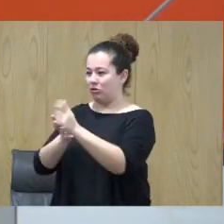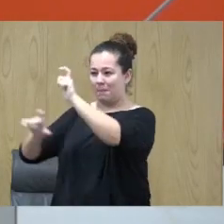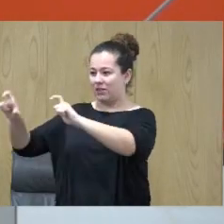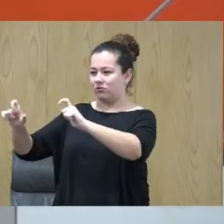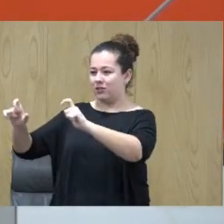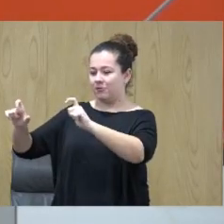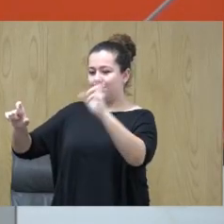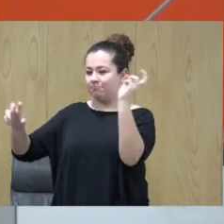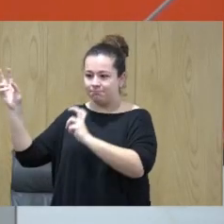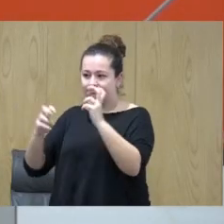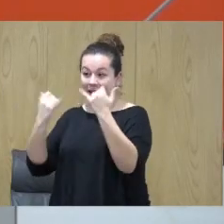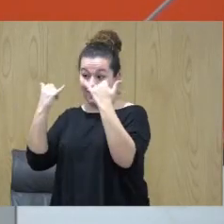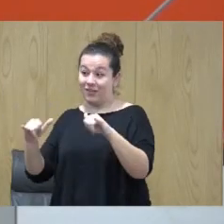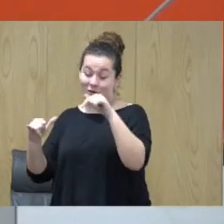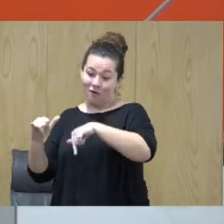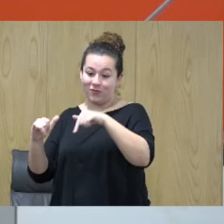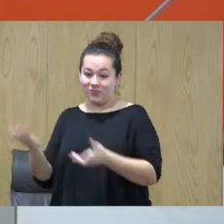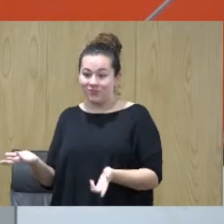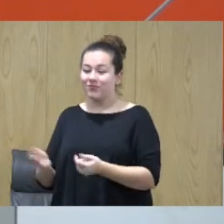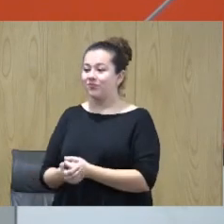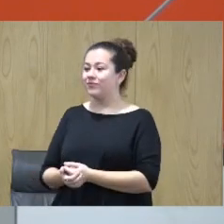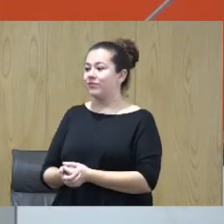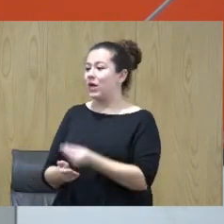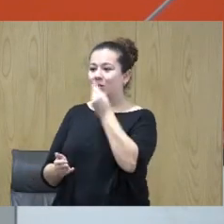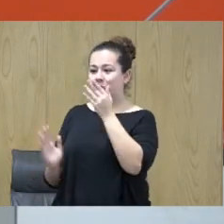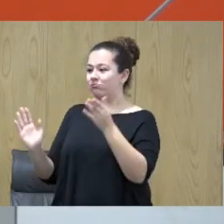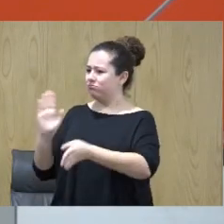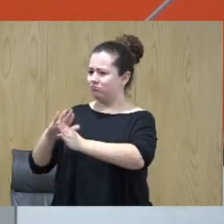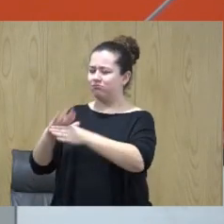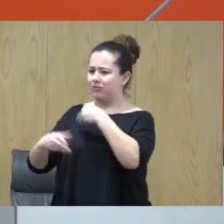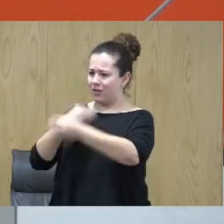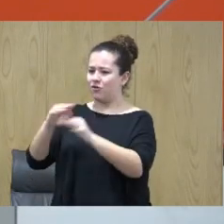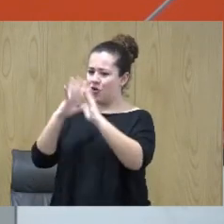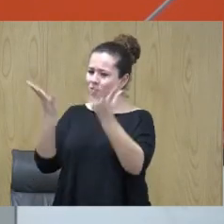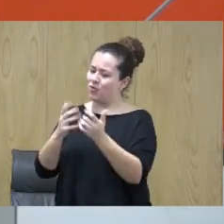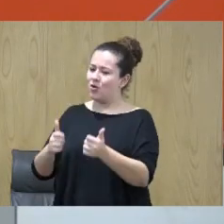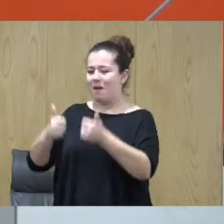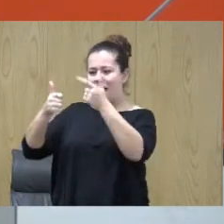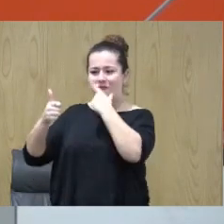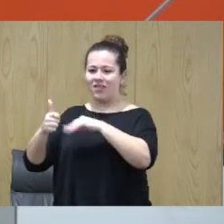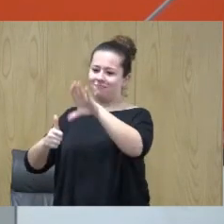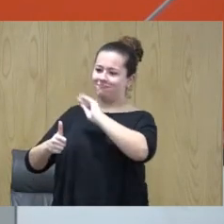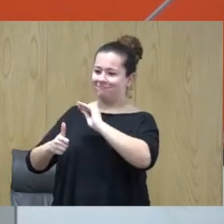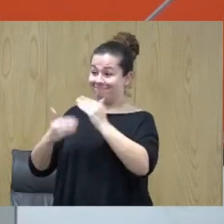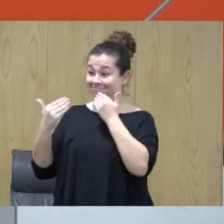estado involucradas en la celebración de esta jornada y bueno, seguimos haciendo el mundo más fácil de entender. ¿De acuerdo?